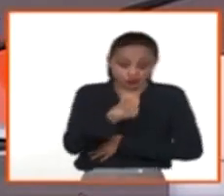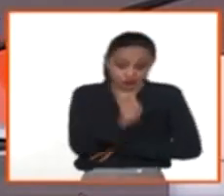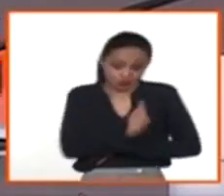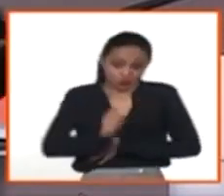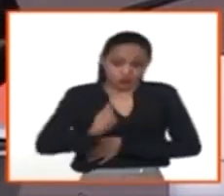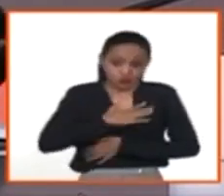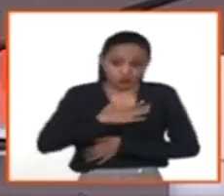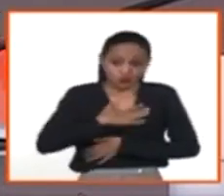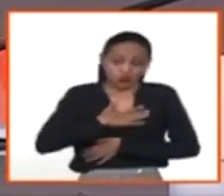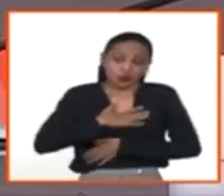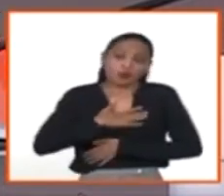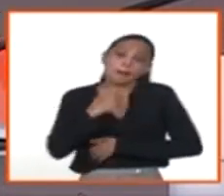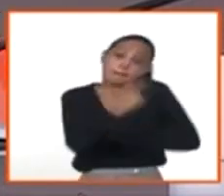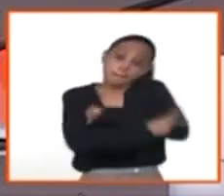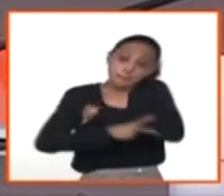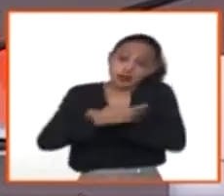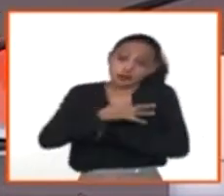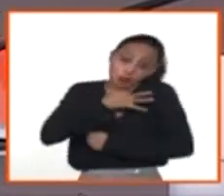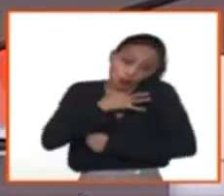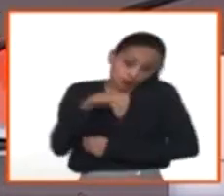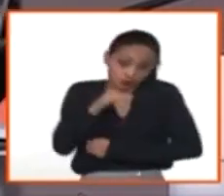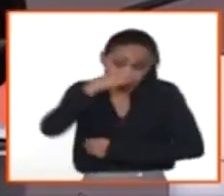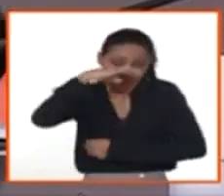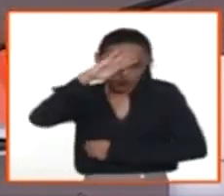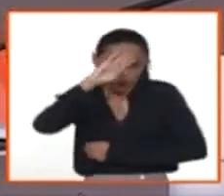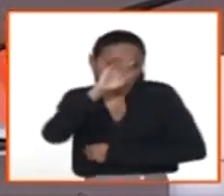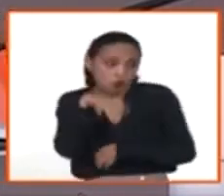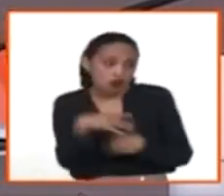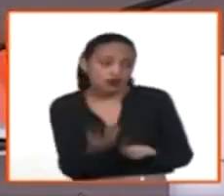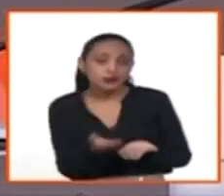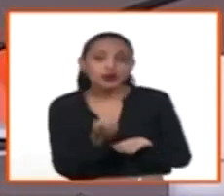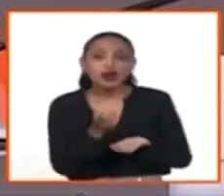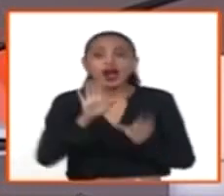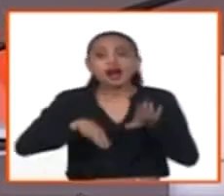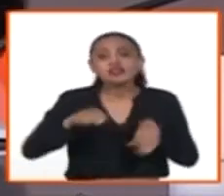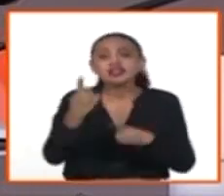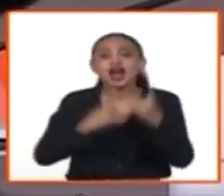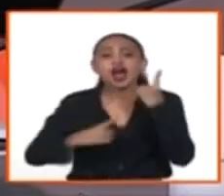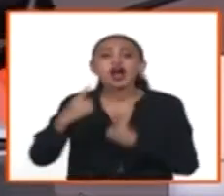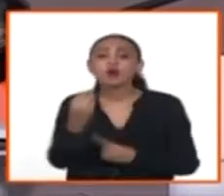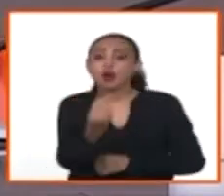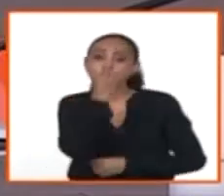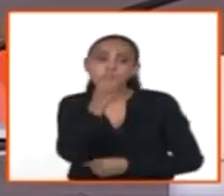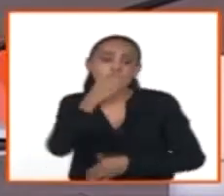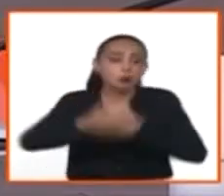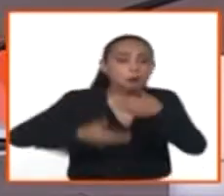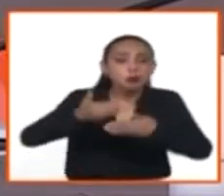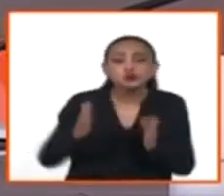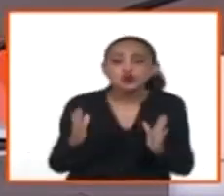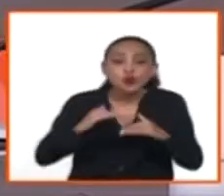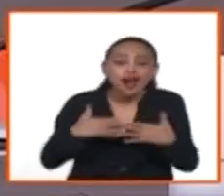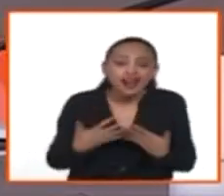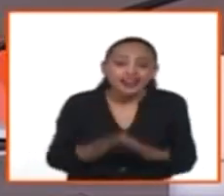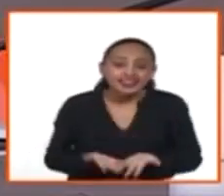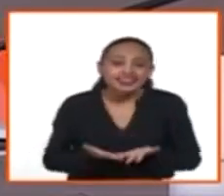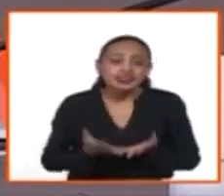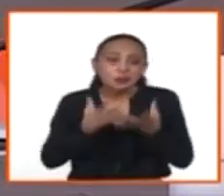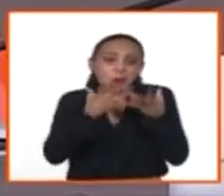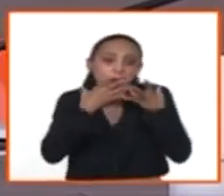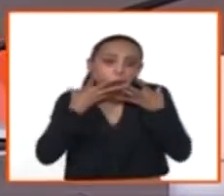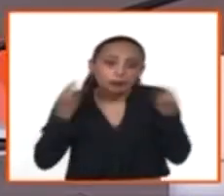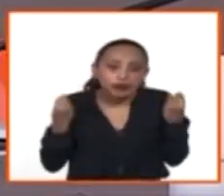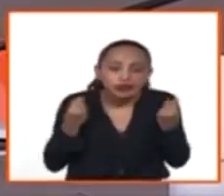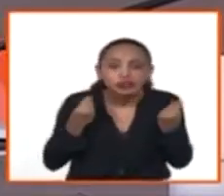países desarrollados y entre ellos Cuba, pues por la falta de procesamiento de muchos alimentos que se pierden antes de llegar al consumidor.